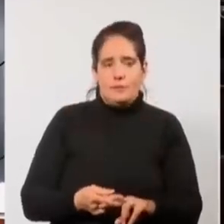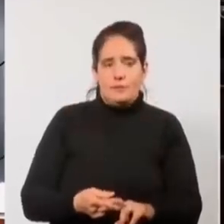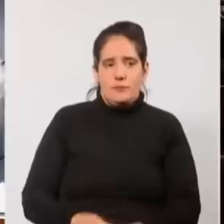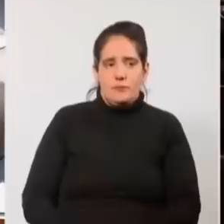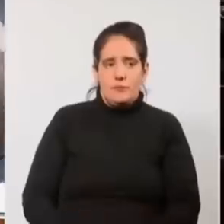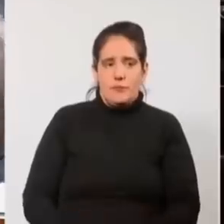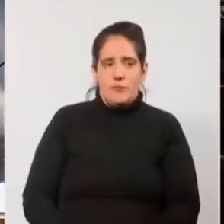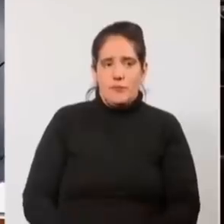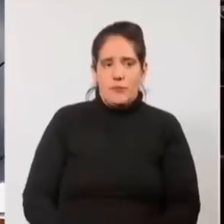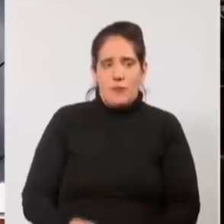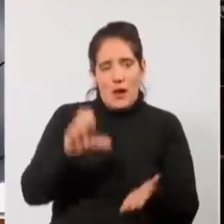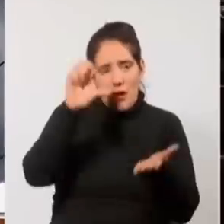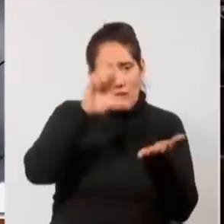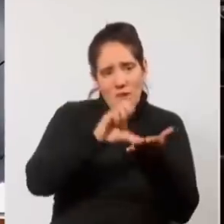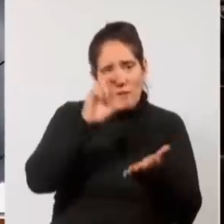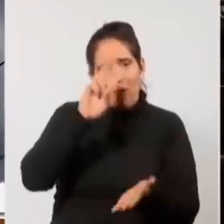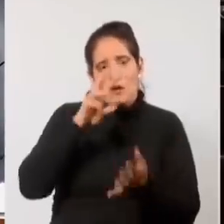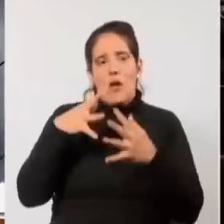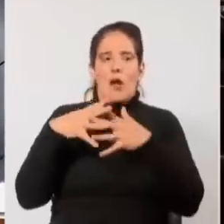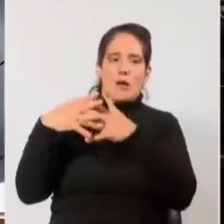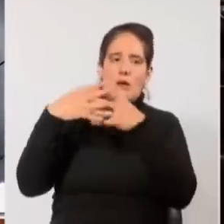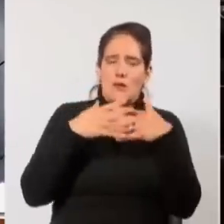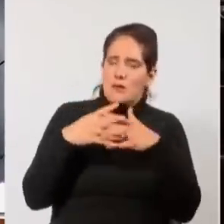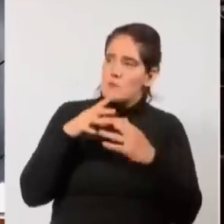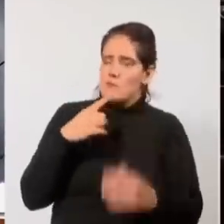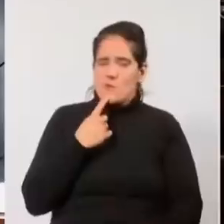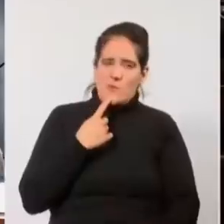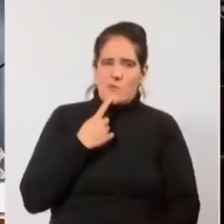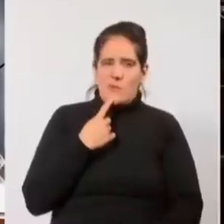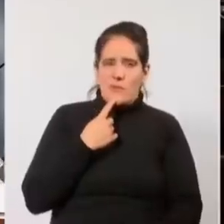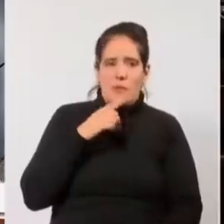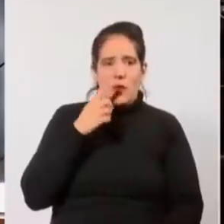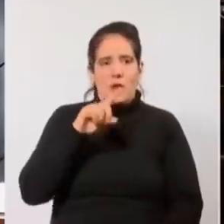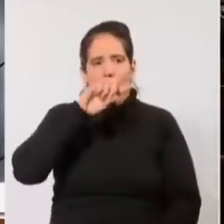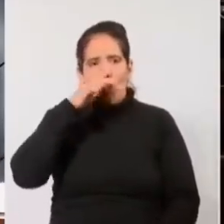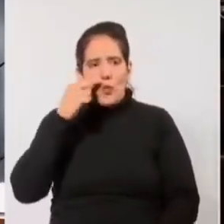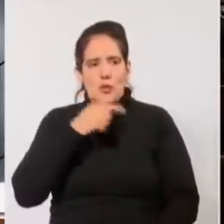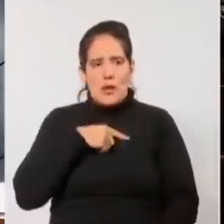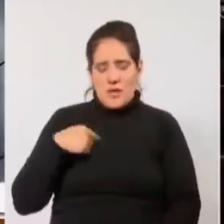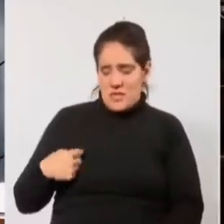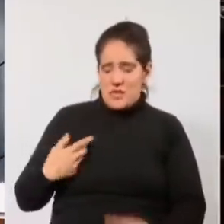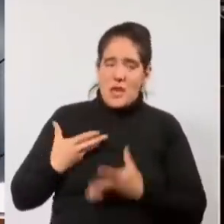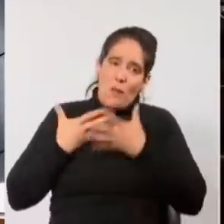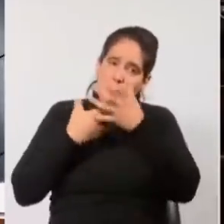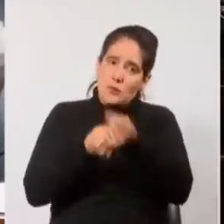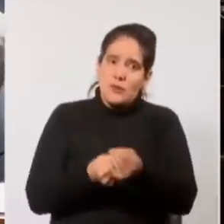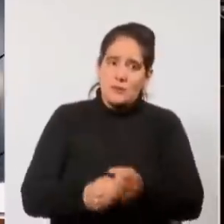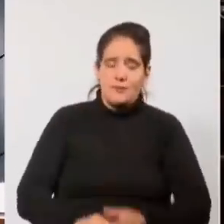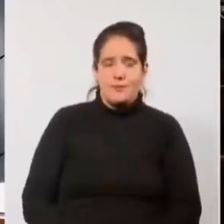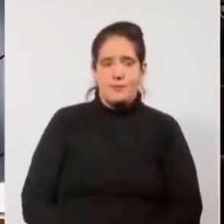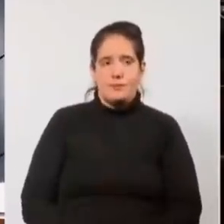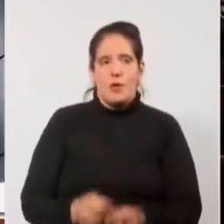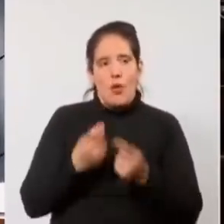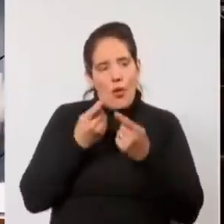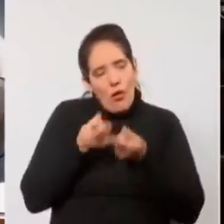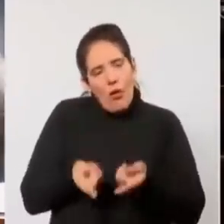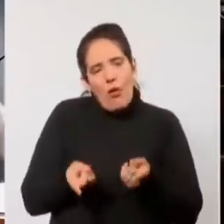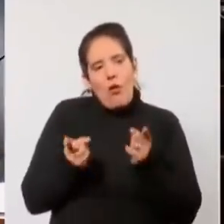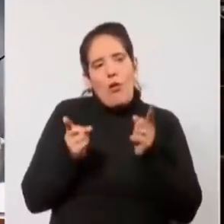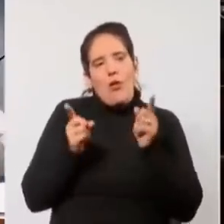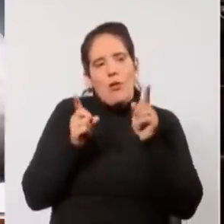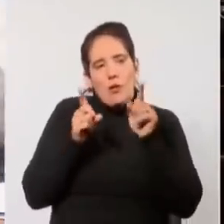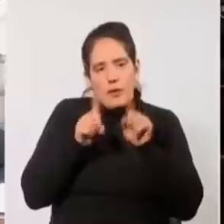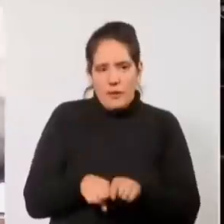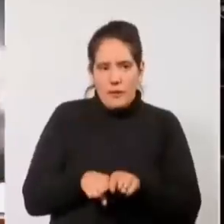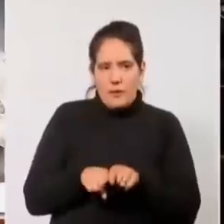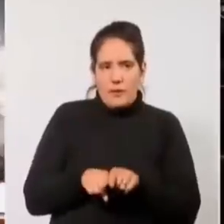jugar en Venezuela. Estados Unidos pone en duda lo que sucedió, Rusia y China apoyan, es decir, de vuelta en el